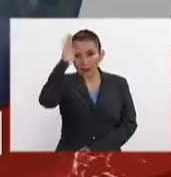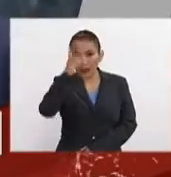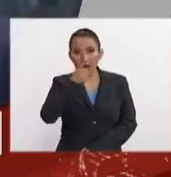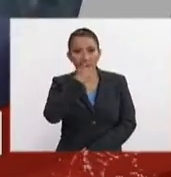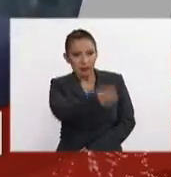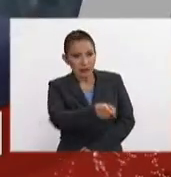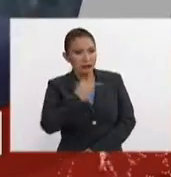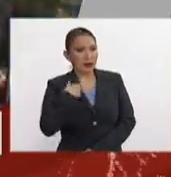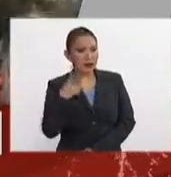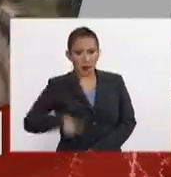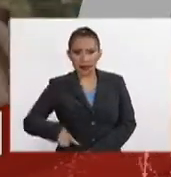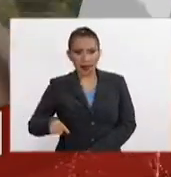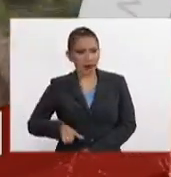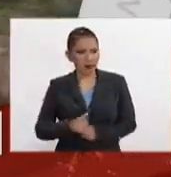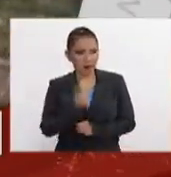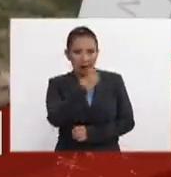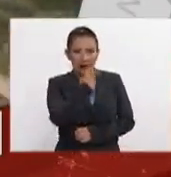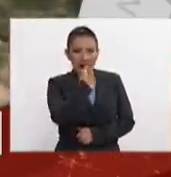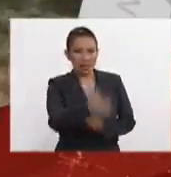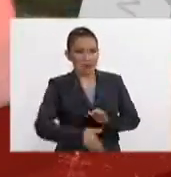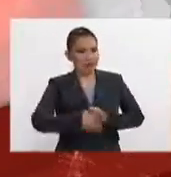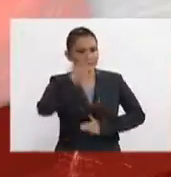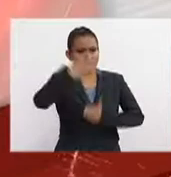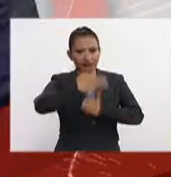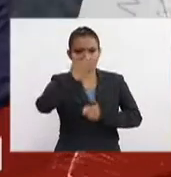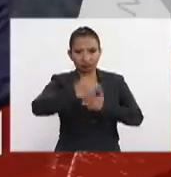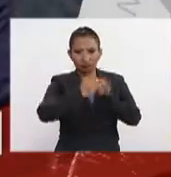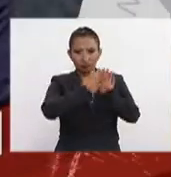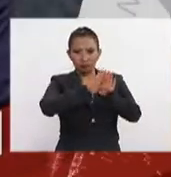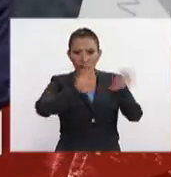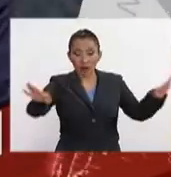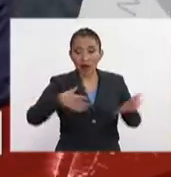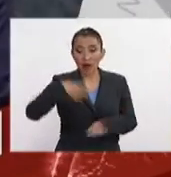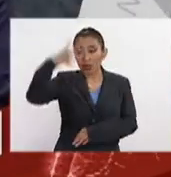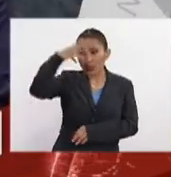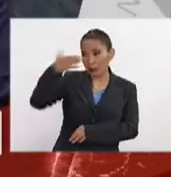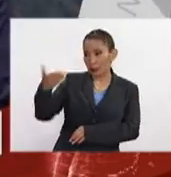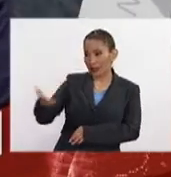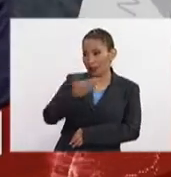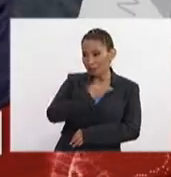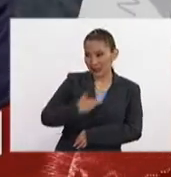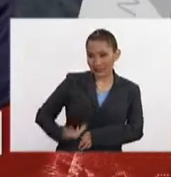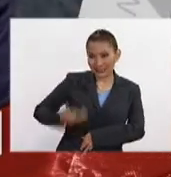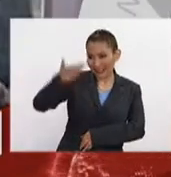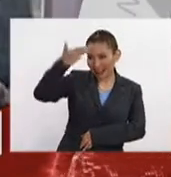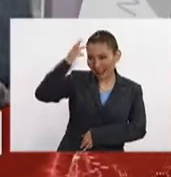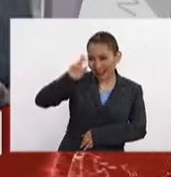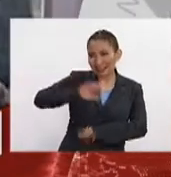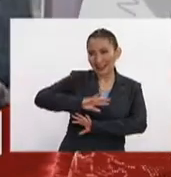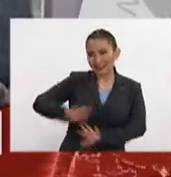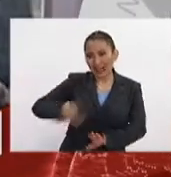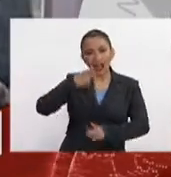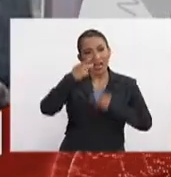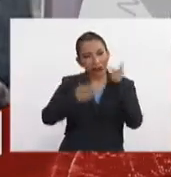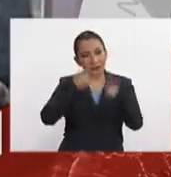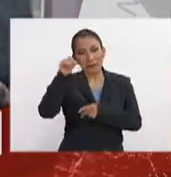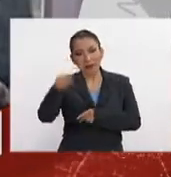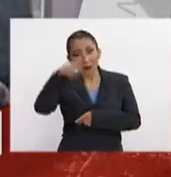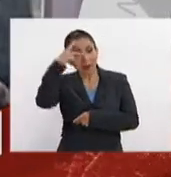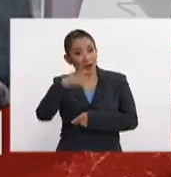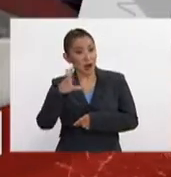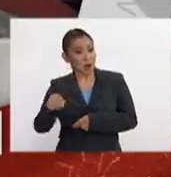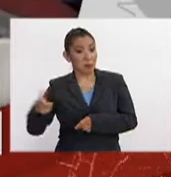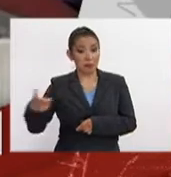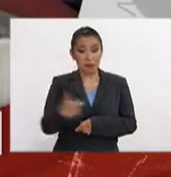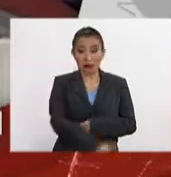Nieto le reitera que su gobierno no pagaría por el muro. Trump pide al presidente Peña Nieto que ya no dijera que México